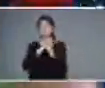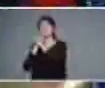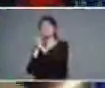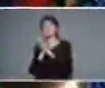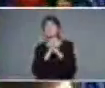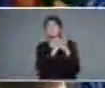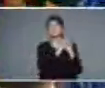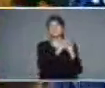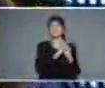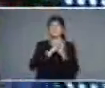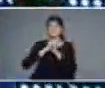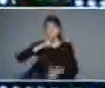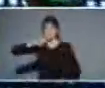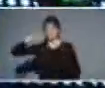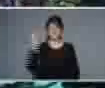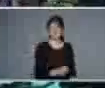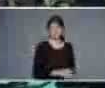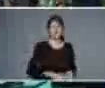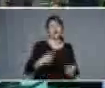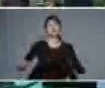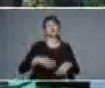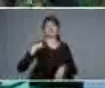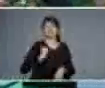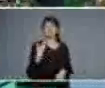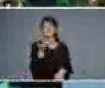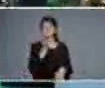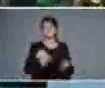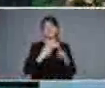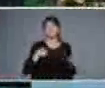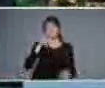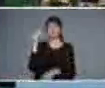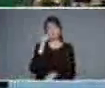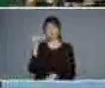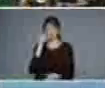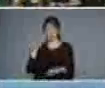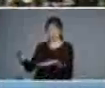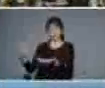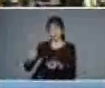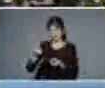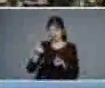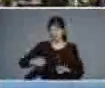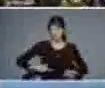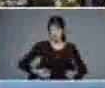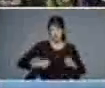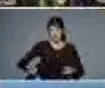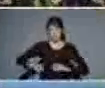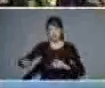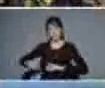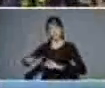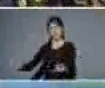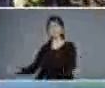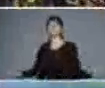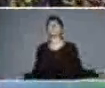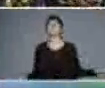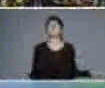FES yo que me cago en la orquesta de Chicago y en la partida idiota los del dinero tirado